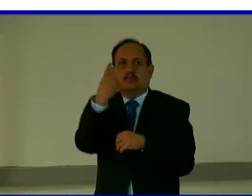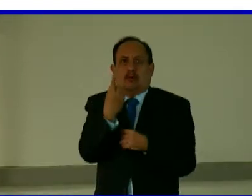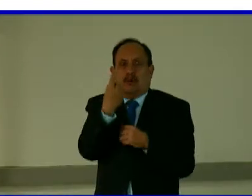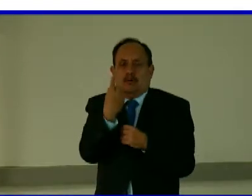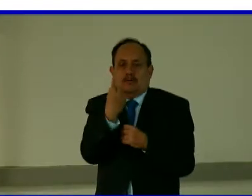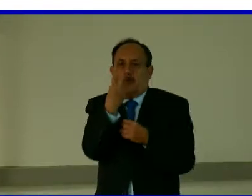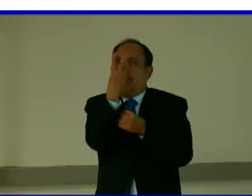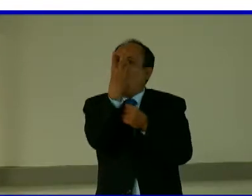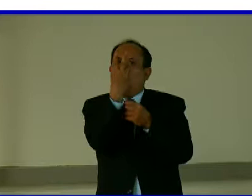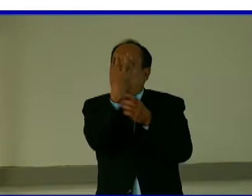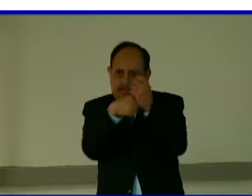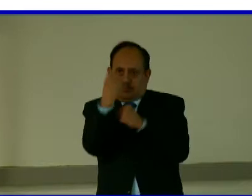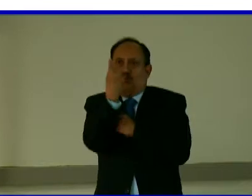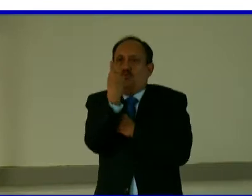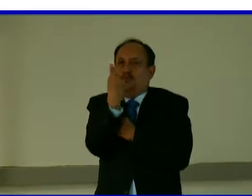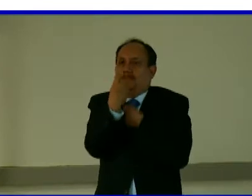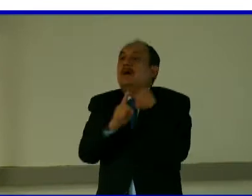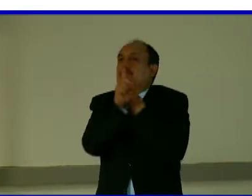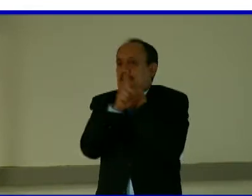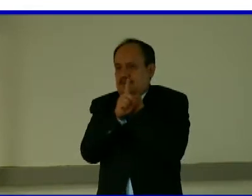problemas. ¿Okay?